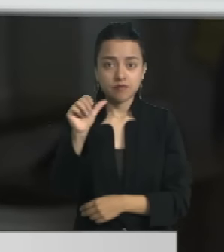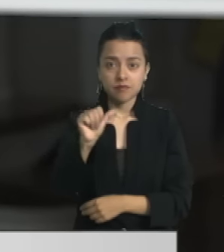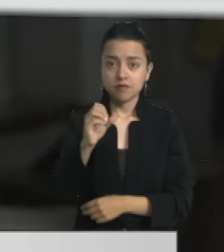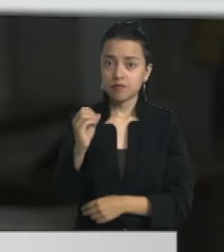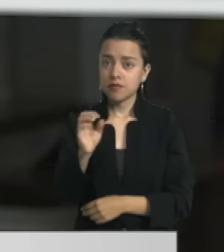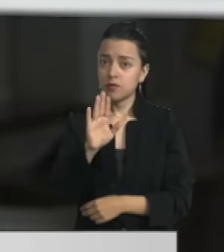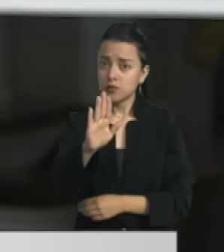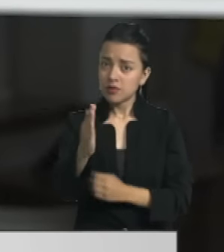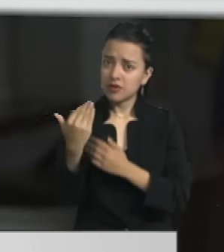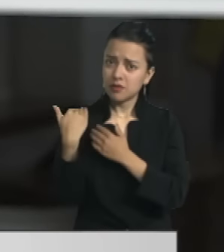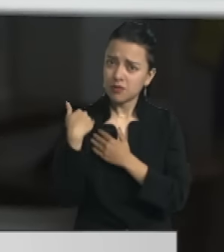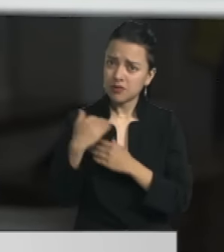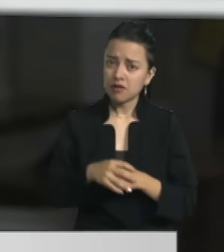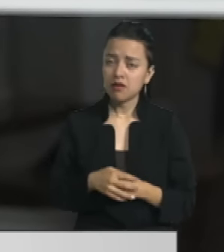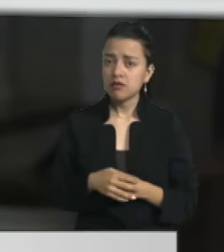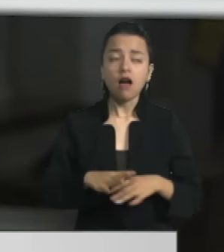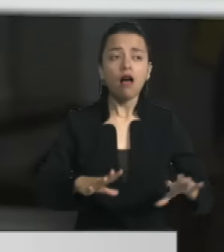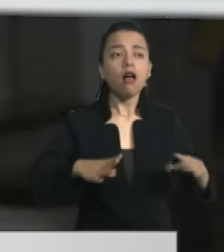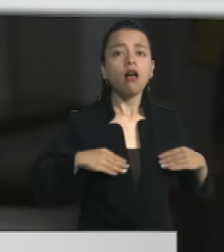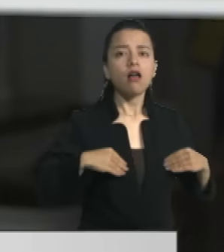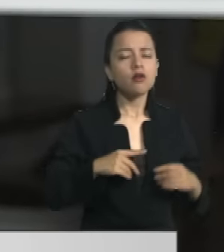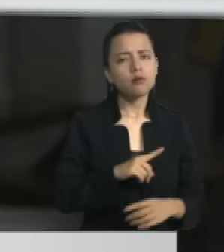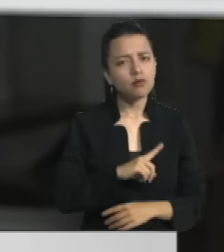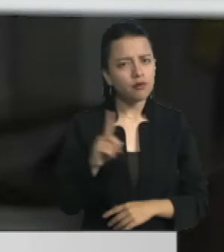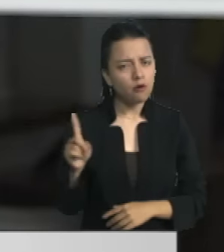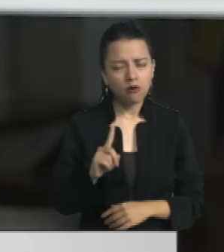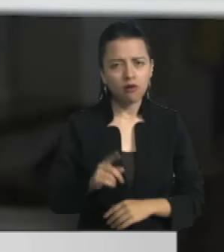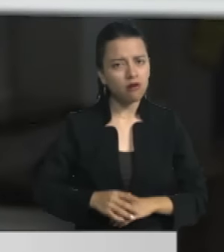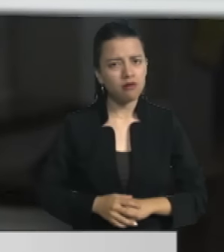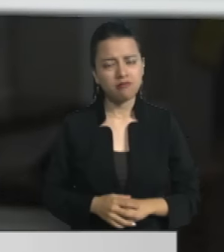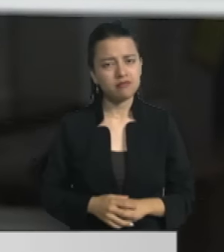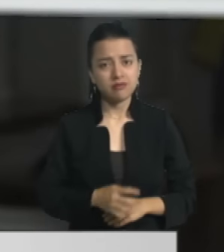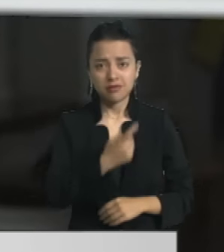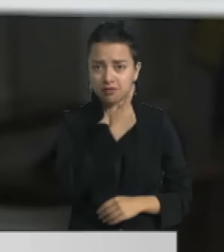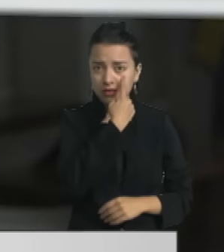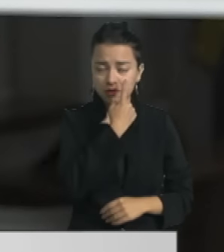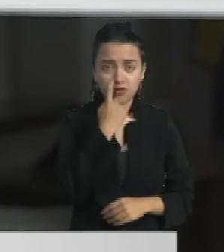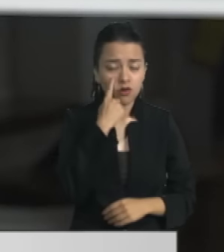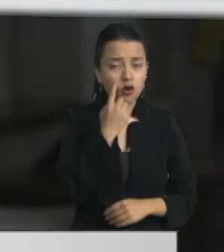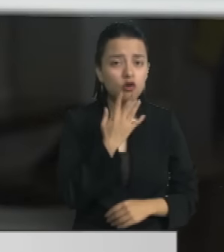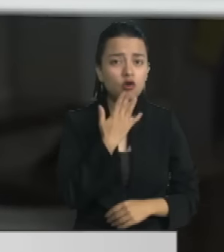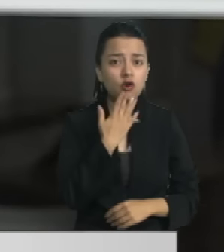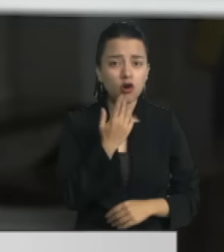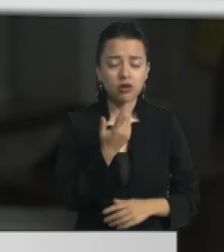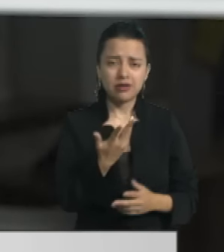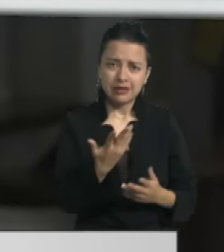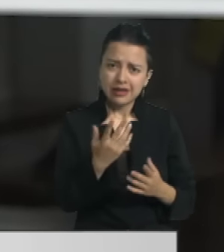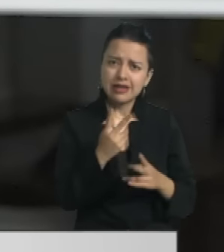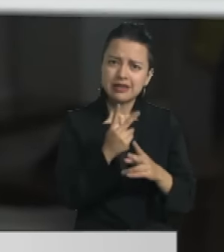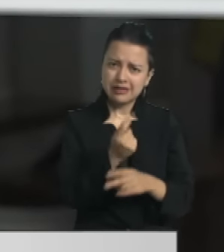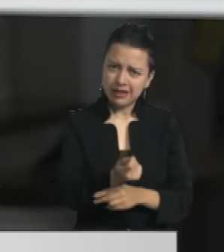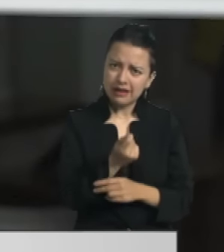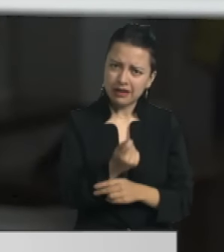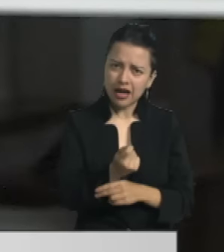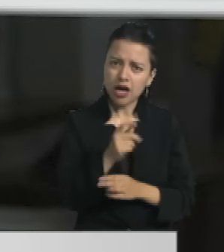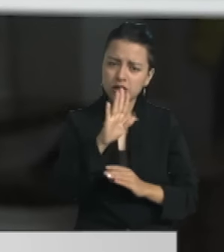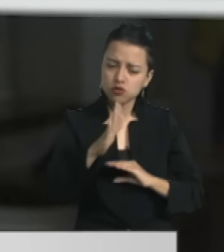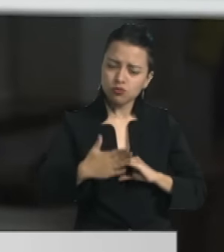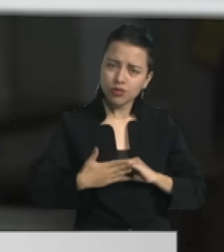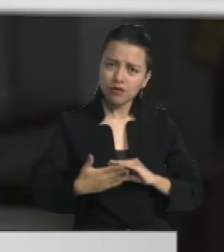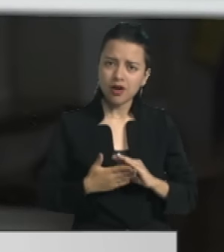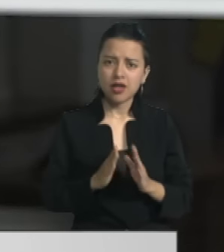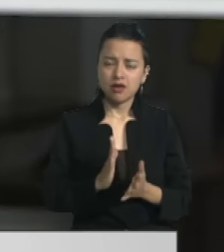ser muy responsables a quién le entrega la información desde el Ministerio haremos una supervisión muy